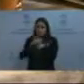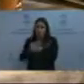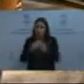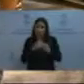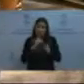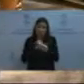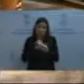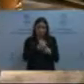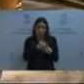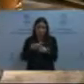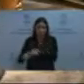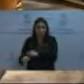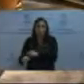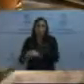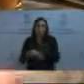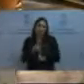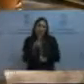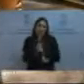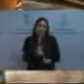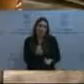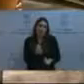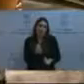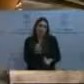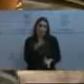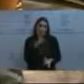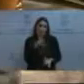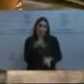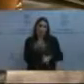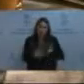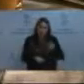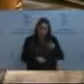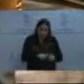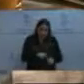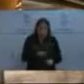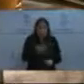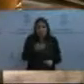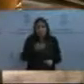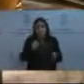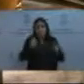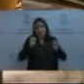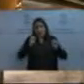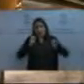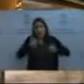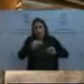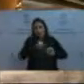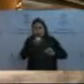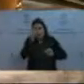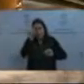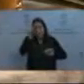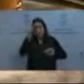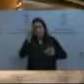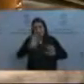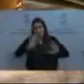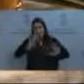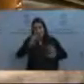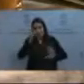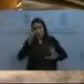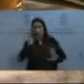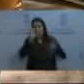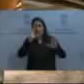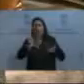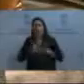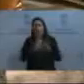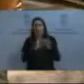trabajo que nos permitirán la articulación, el consenso, espero, definitivo en cuanto a la configuración de